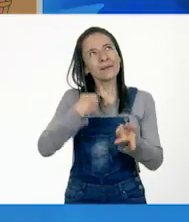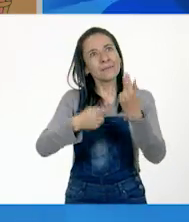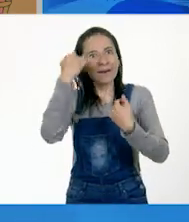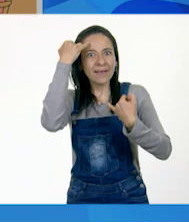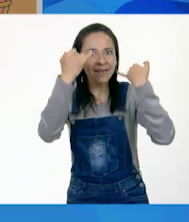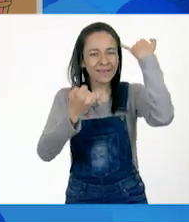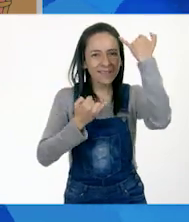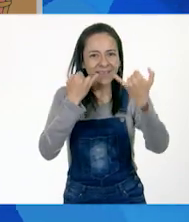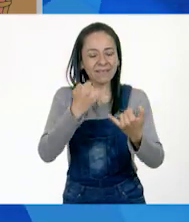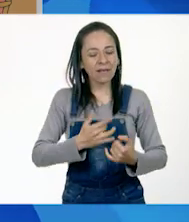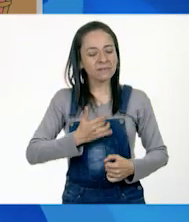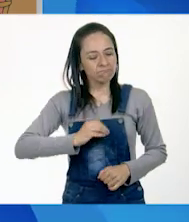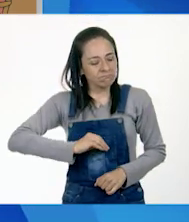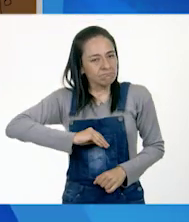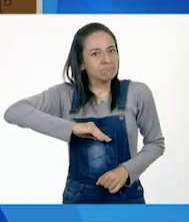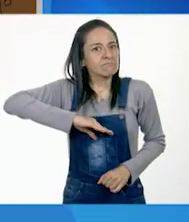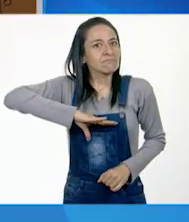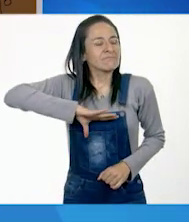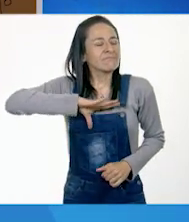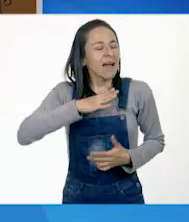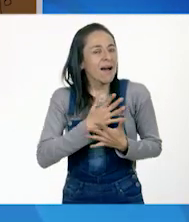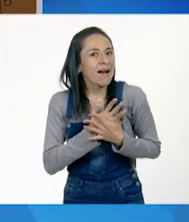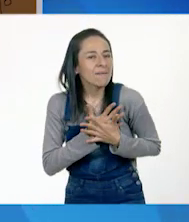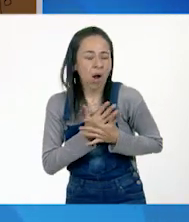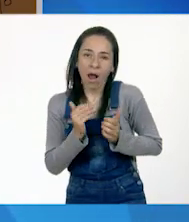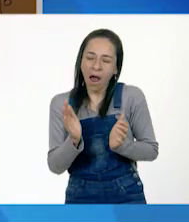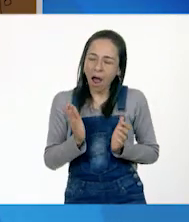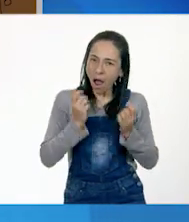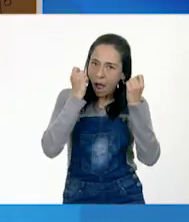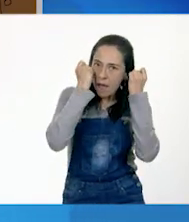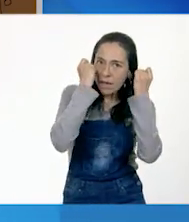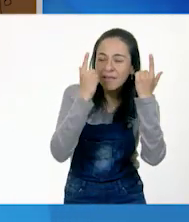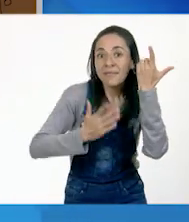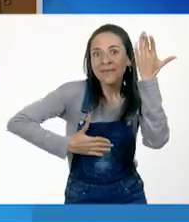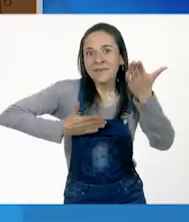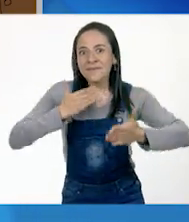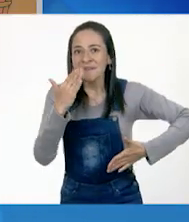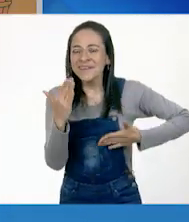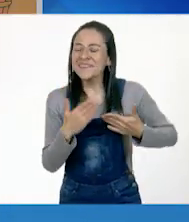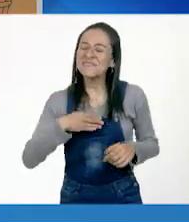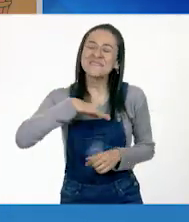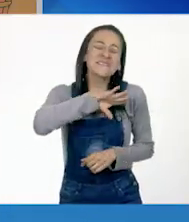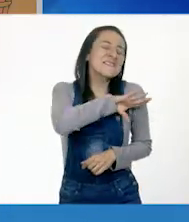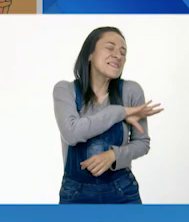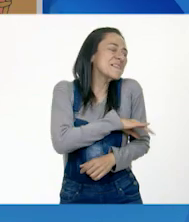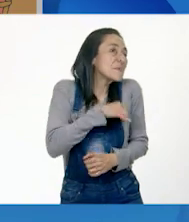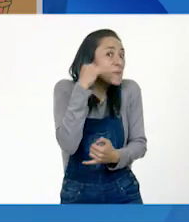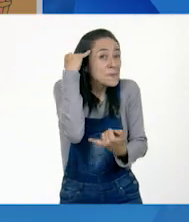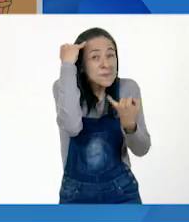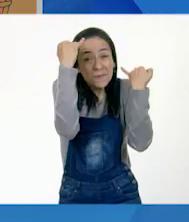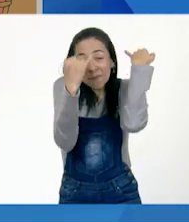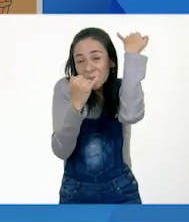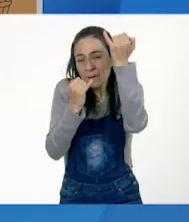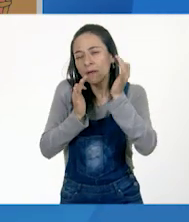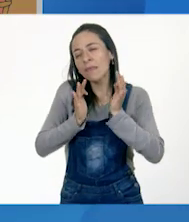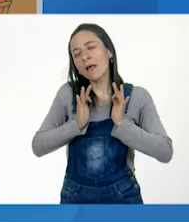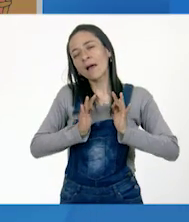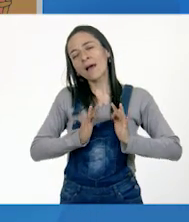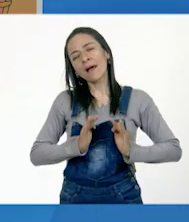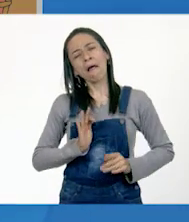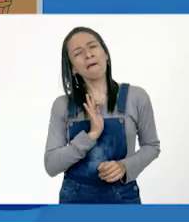Autoestima, amor, admiración, diversión, encanto, ilusión, calma, dicha y